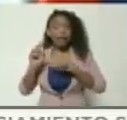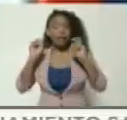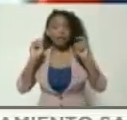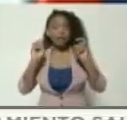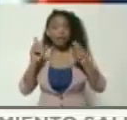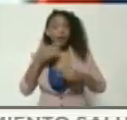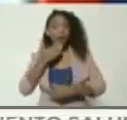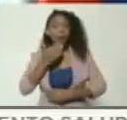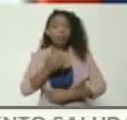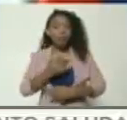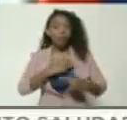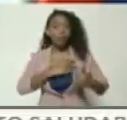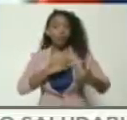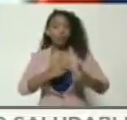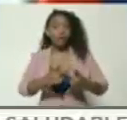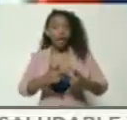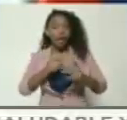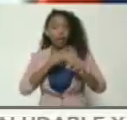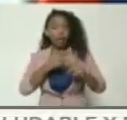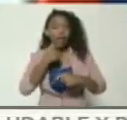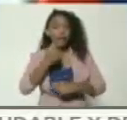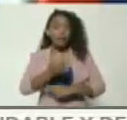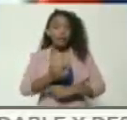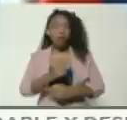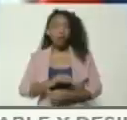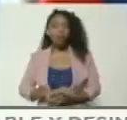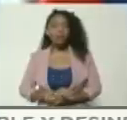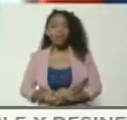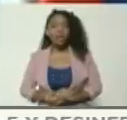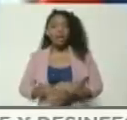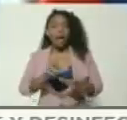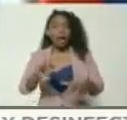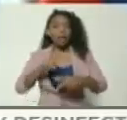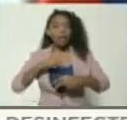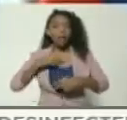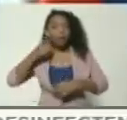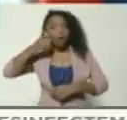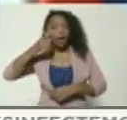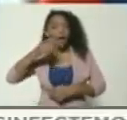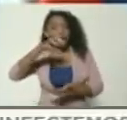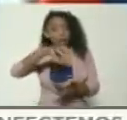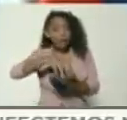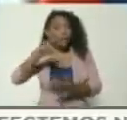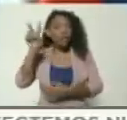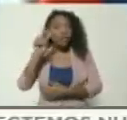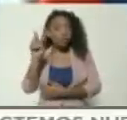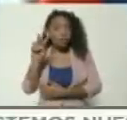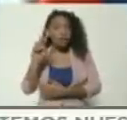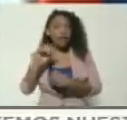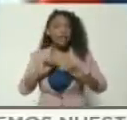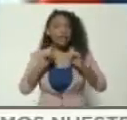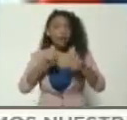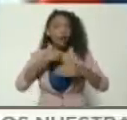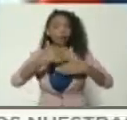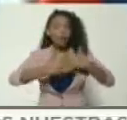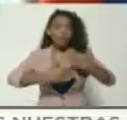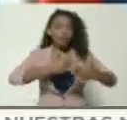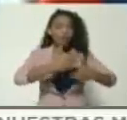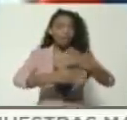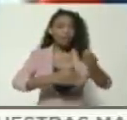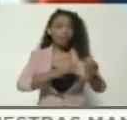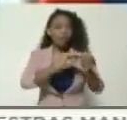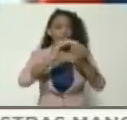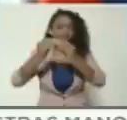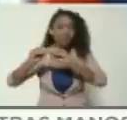compromisos voluntarios, hay que destacar esto, adquiridos por el Estado venezolano. Se ha iniciado un proceso de reestructuración de la